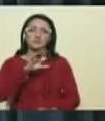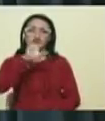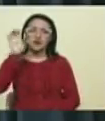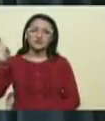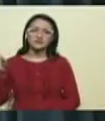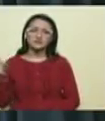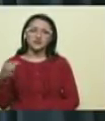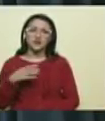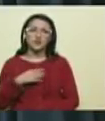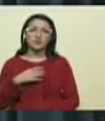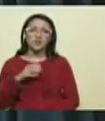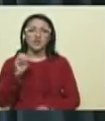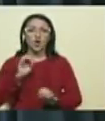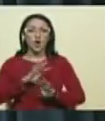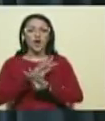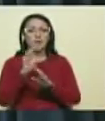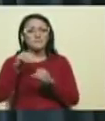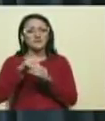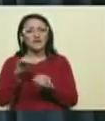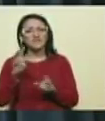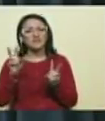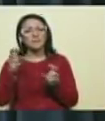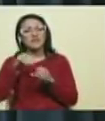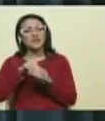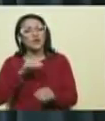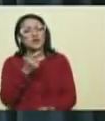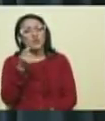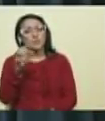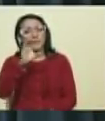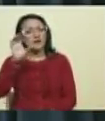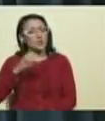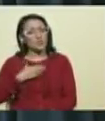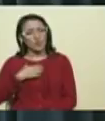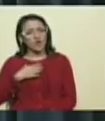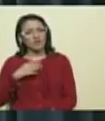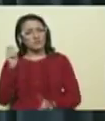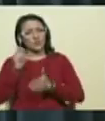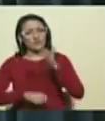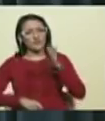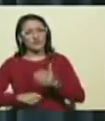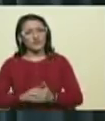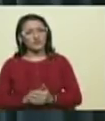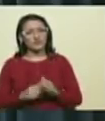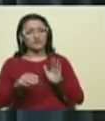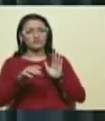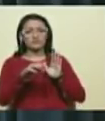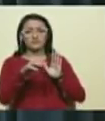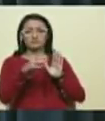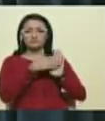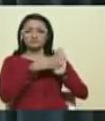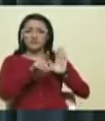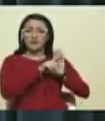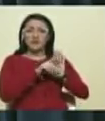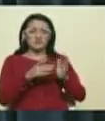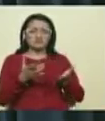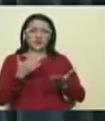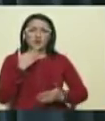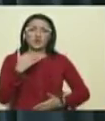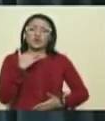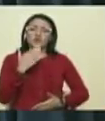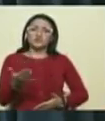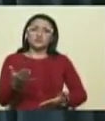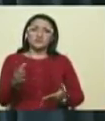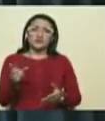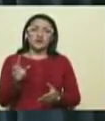No puede la OEA involucrarse en asuntos internos de ningún país, no puede. Esa resolución es inexistente para Venezuela y es inexistente